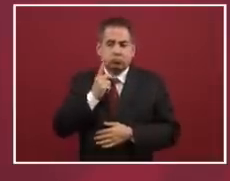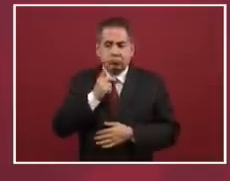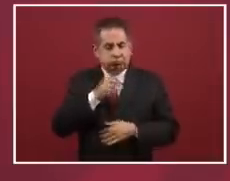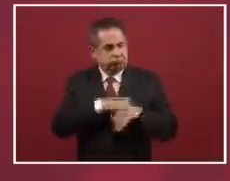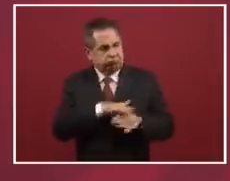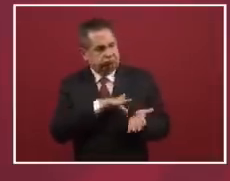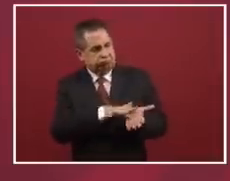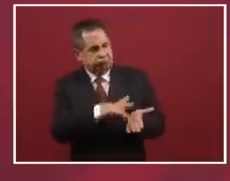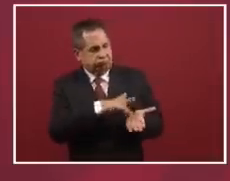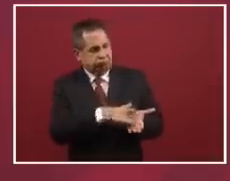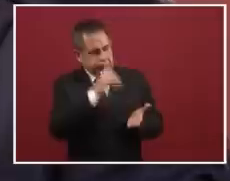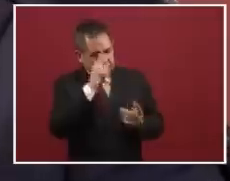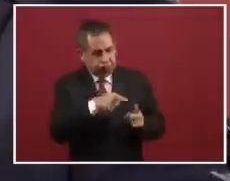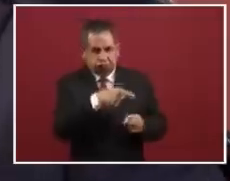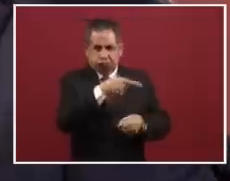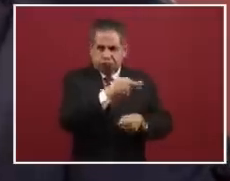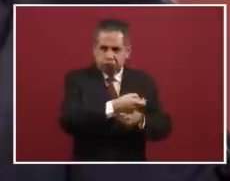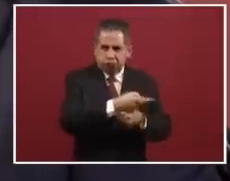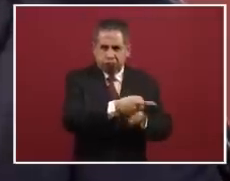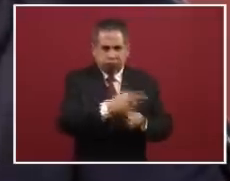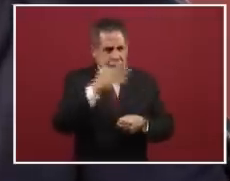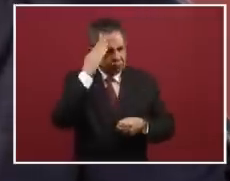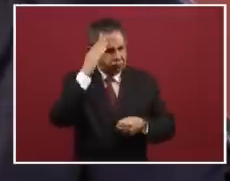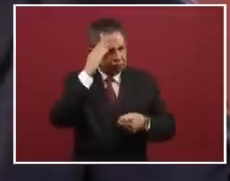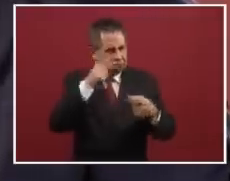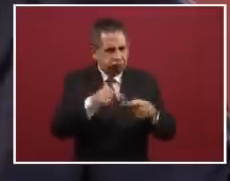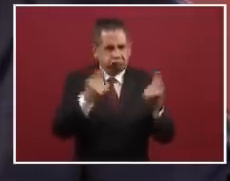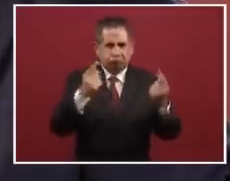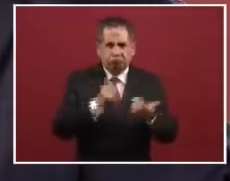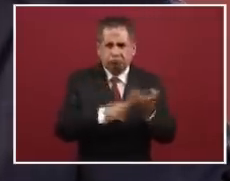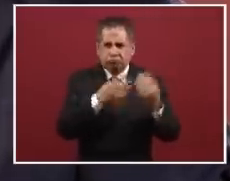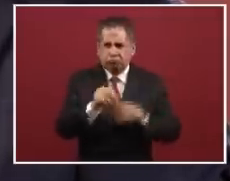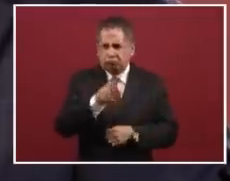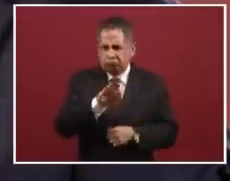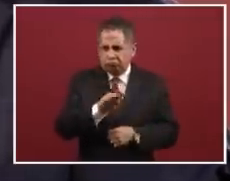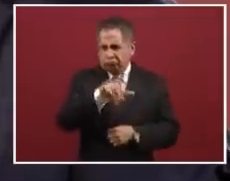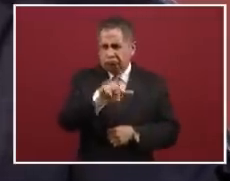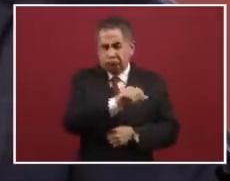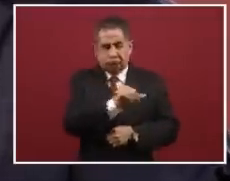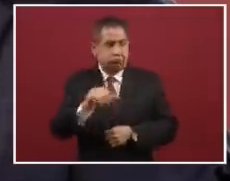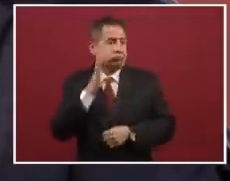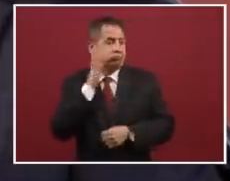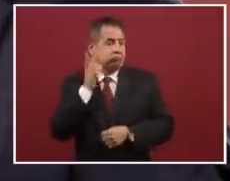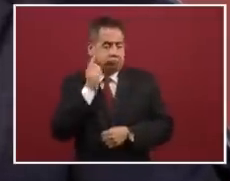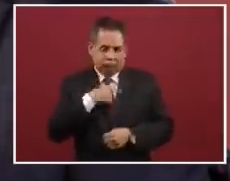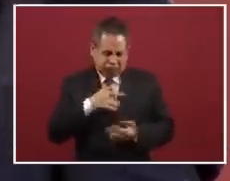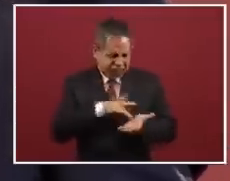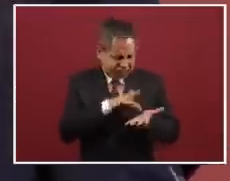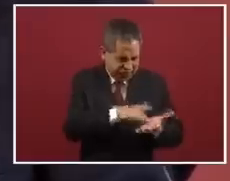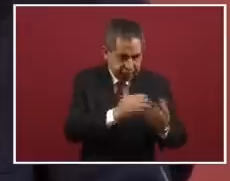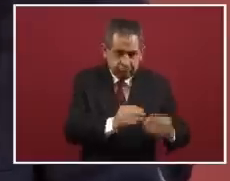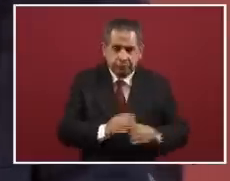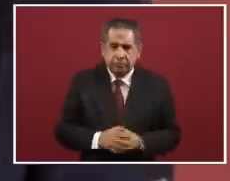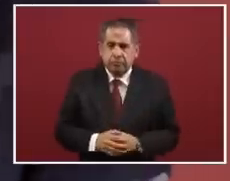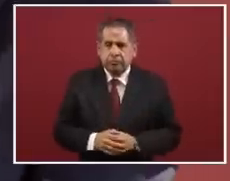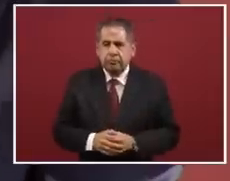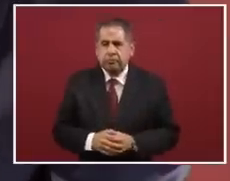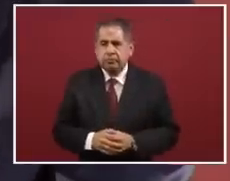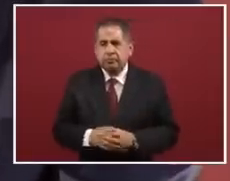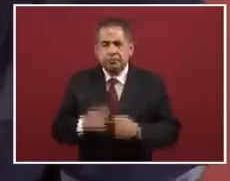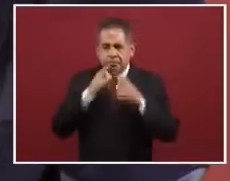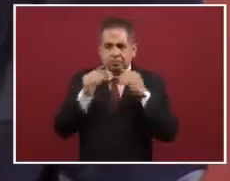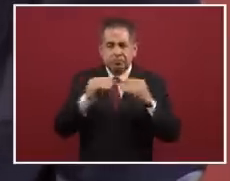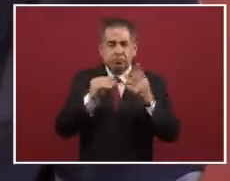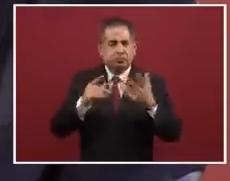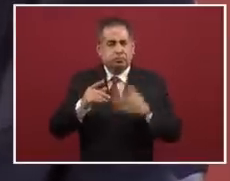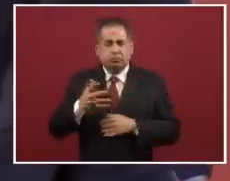apoyó para ser el primer dirigente de oposición en 1997 en la Cámara de Diputados. Entonces, yo creo que el debate no es de